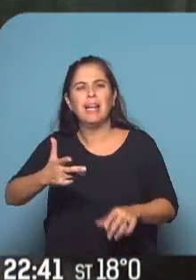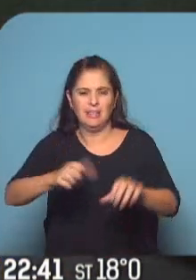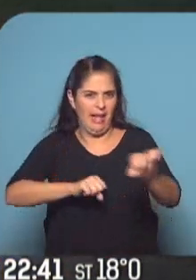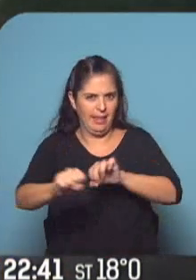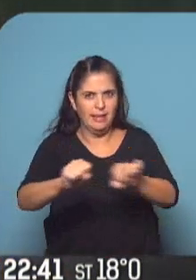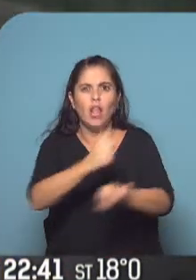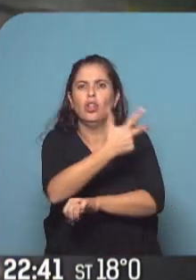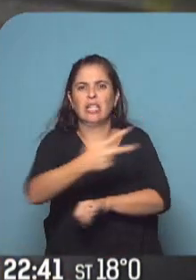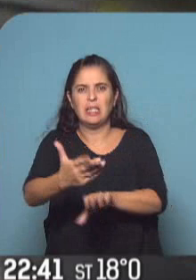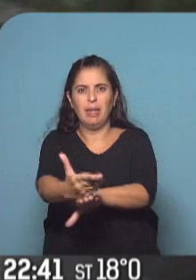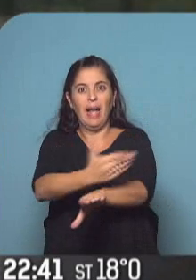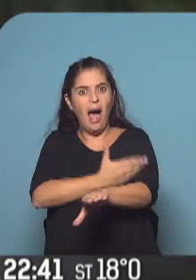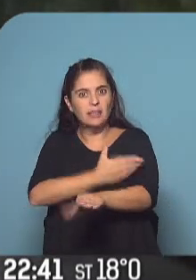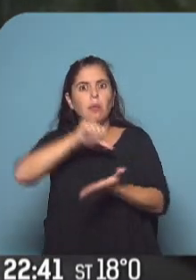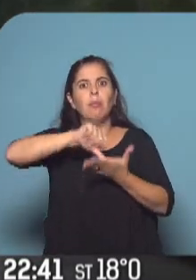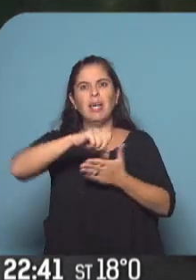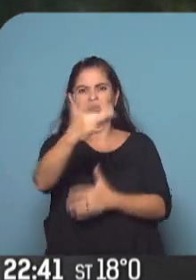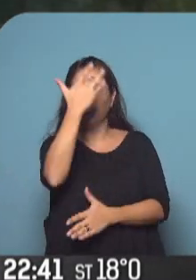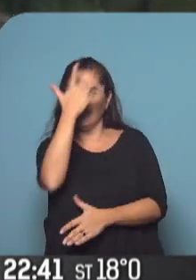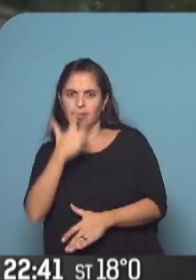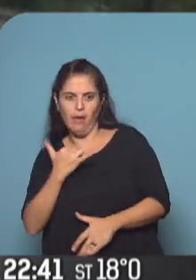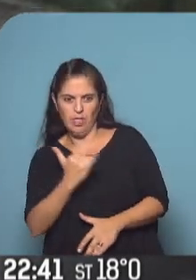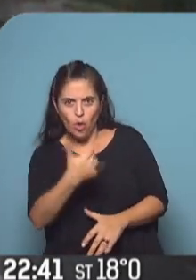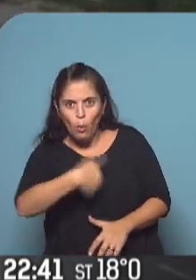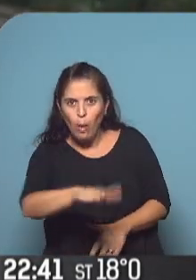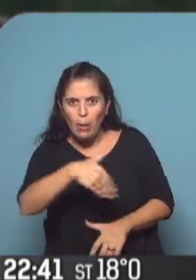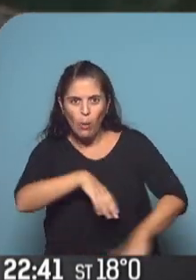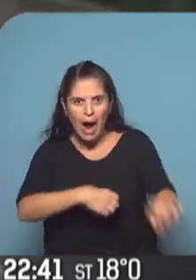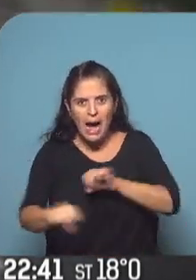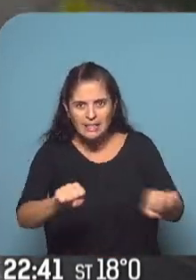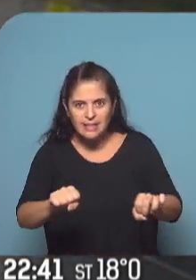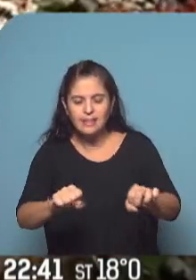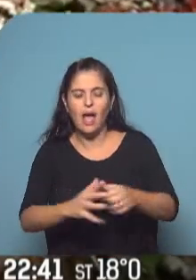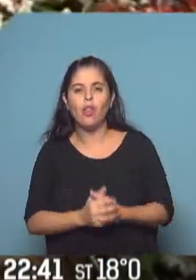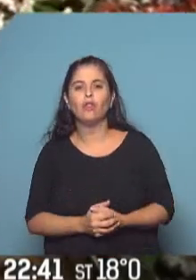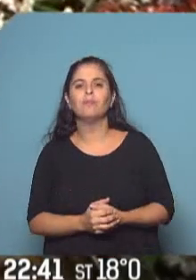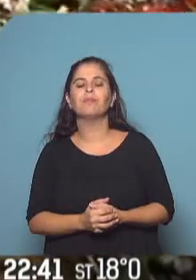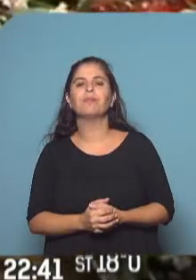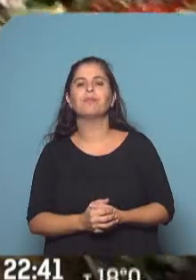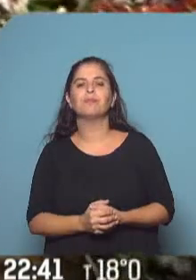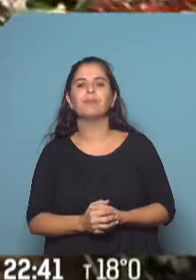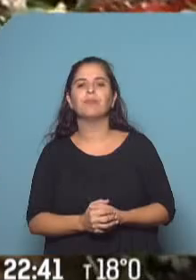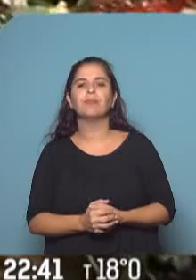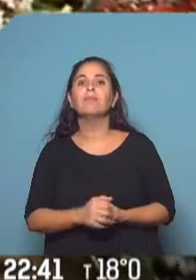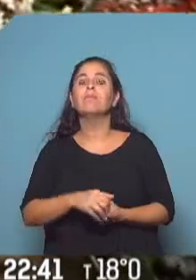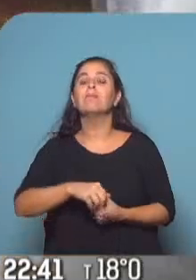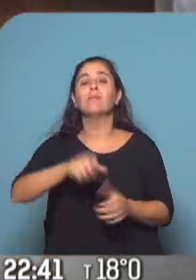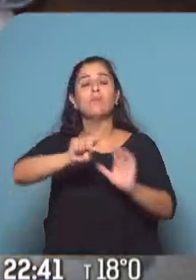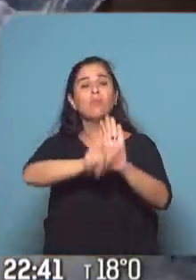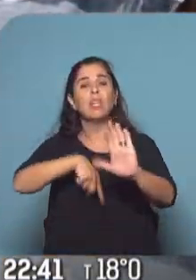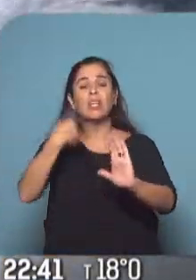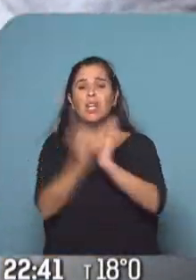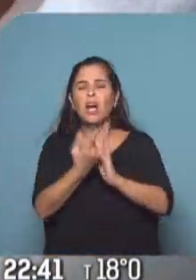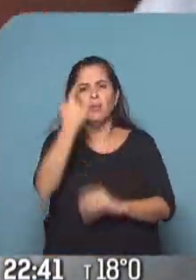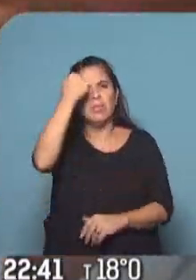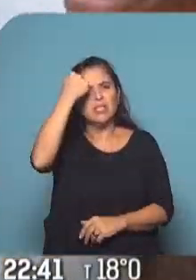El fallo de inteligencia dio lugar a uno de los peores atentados en la historia de un país que creía haber dejado atrás décadas